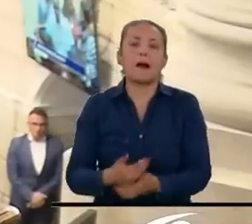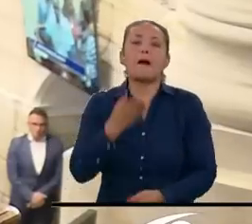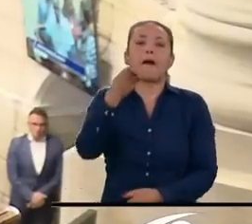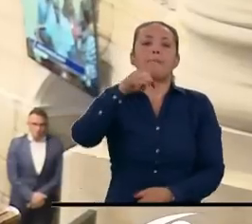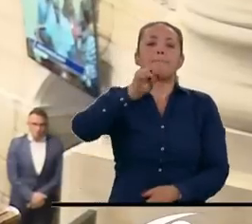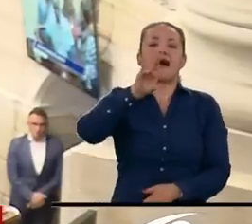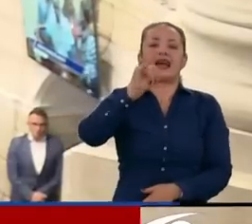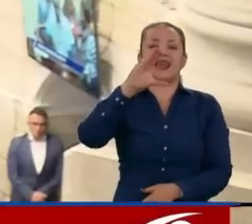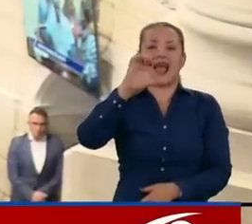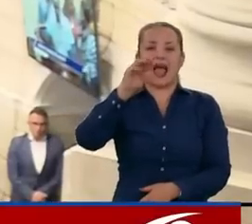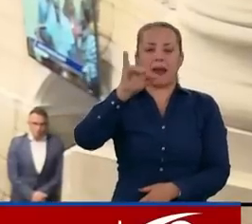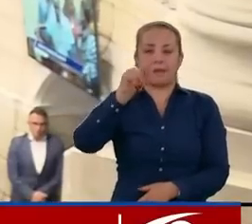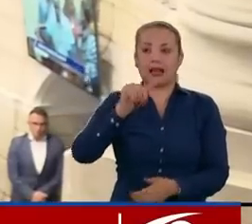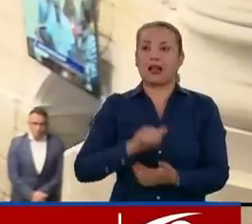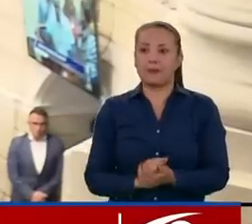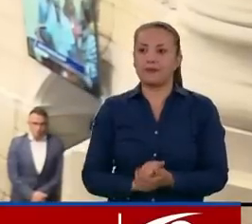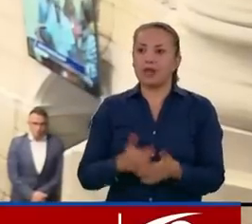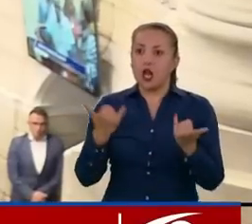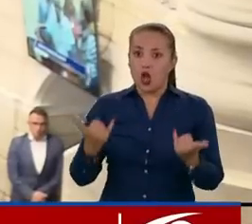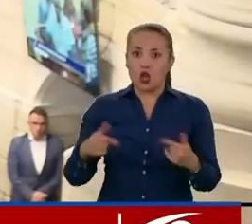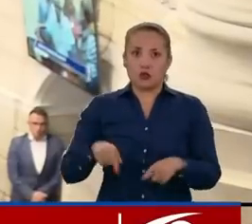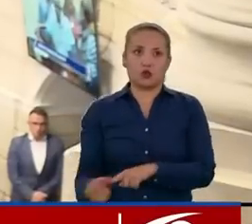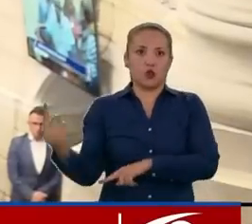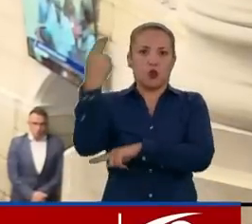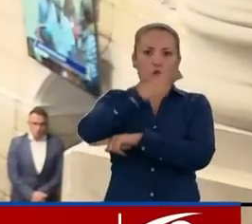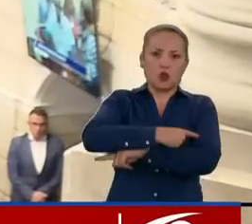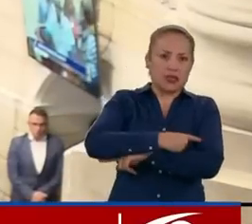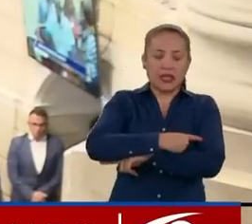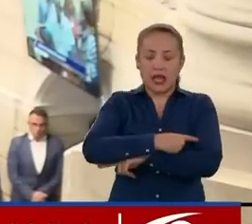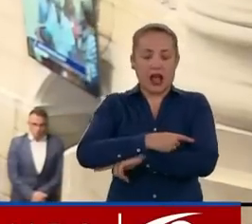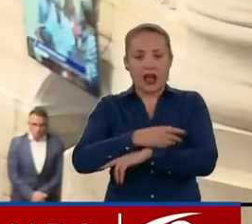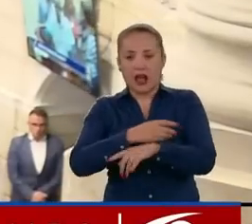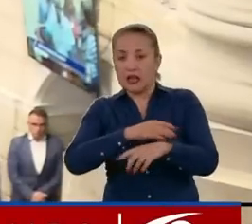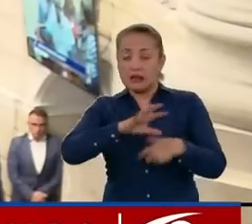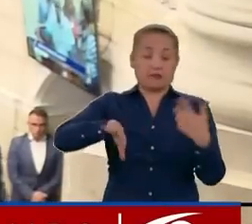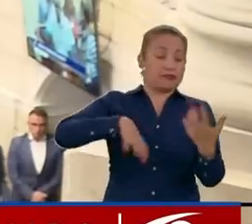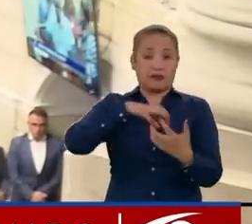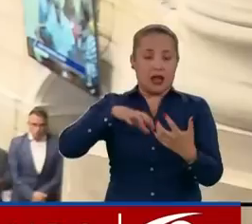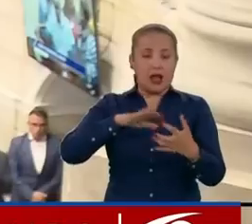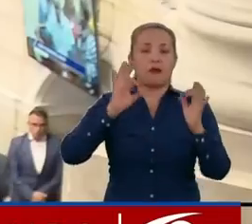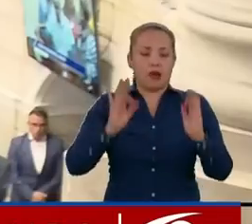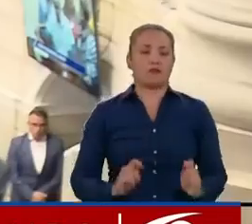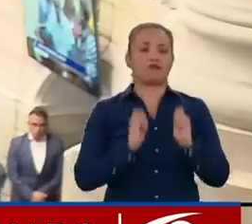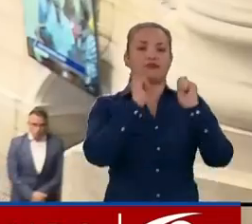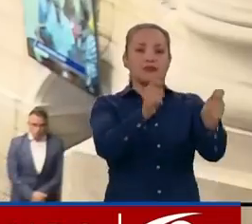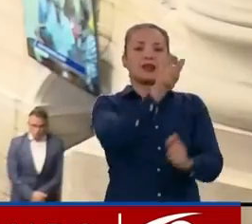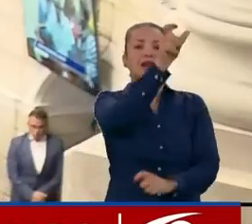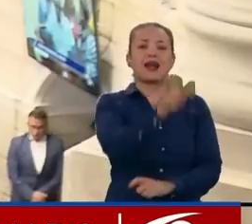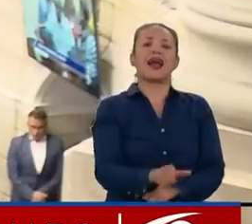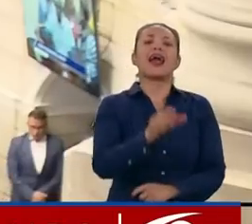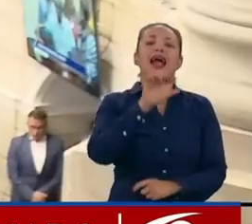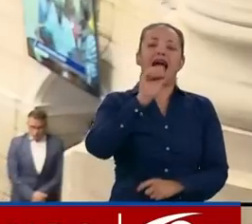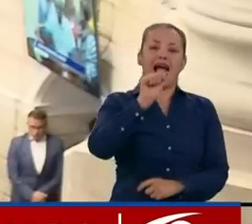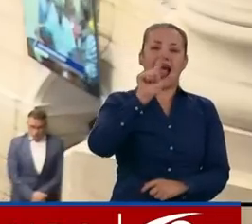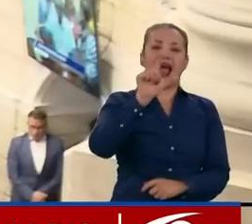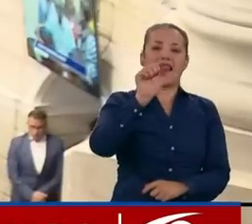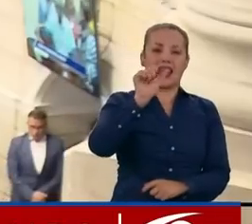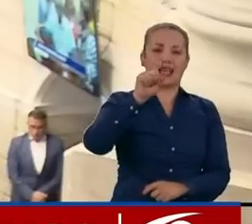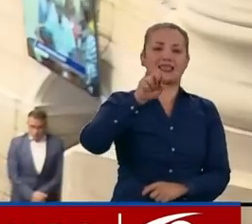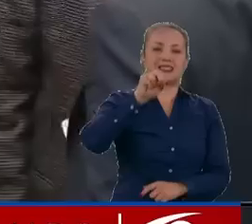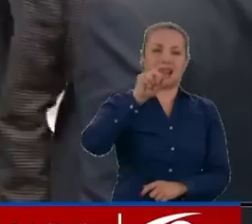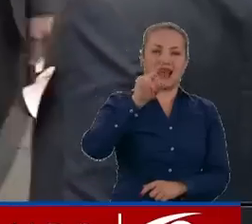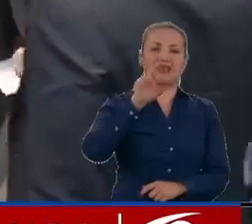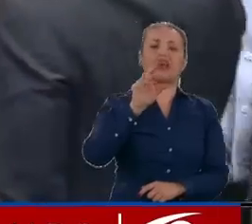Buenas noches. Fue en medio de una atropellada sesión que finalmente quedó electo Alexander López Maya como nuevo presidente del Senado para esta